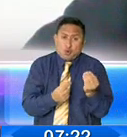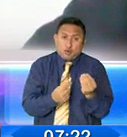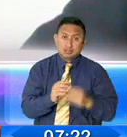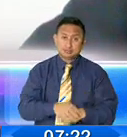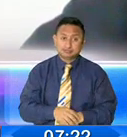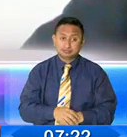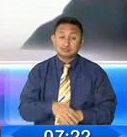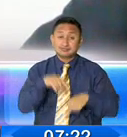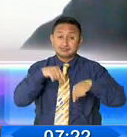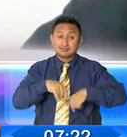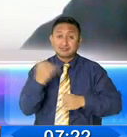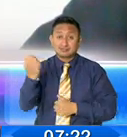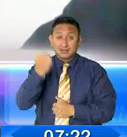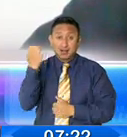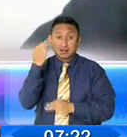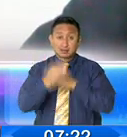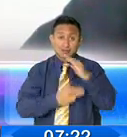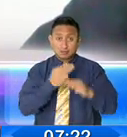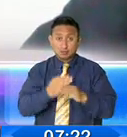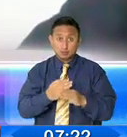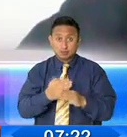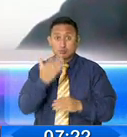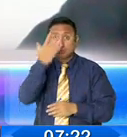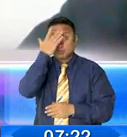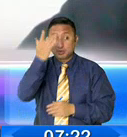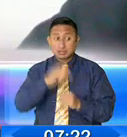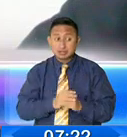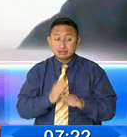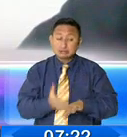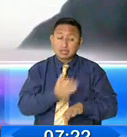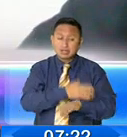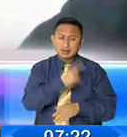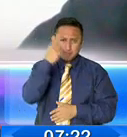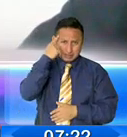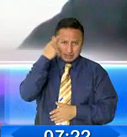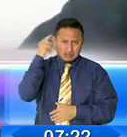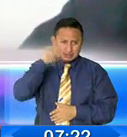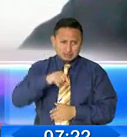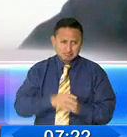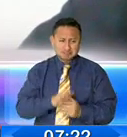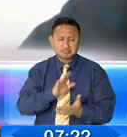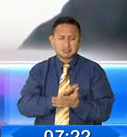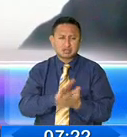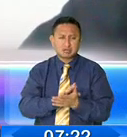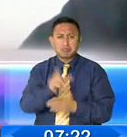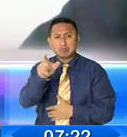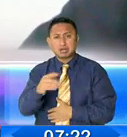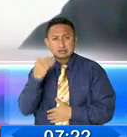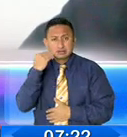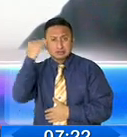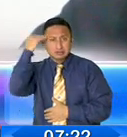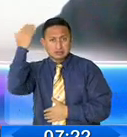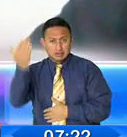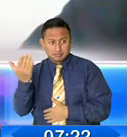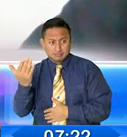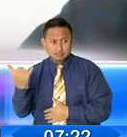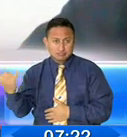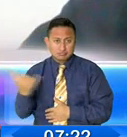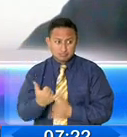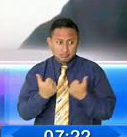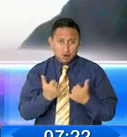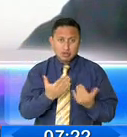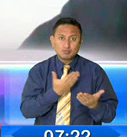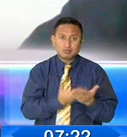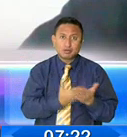las alertas en el mundo porque se creía que inicialmente afectaba solo a adultos mayores y ahora las nuevas evidencias